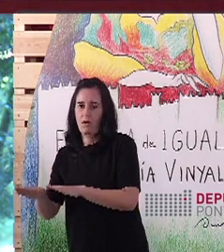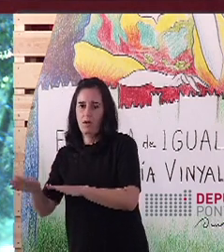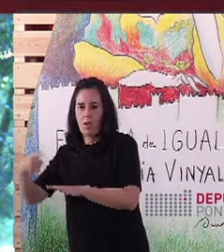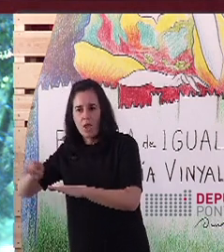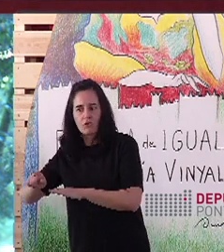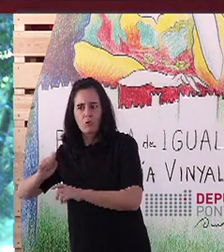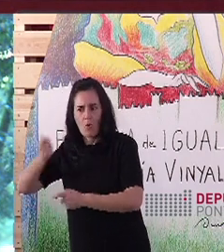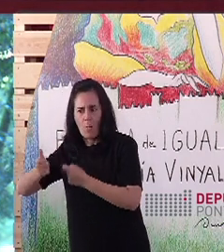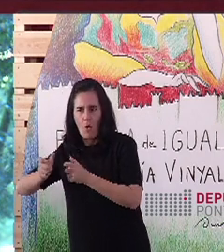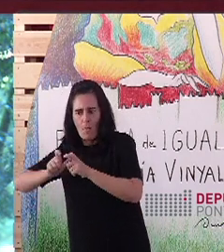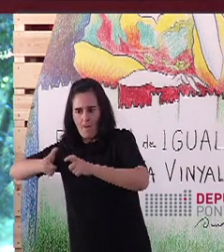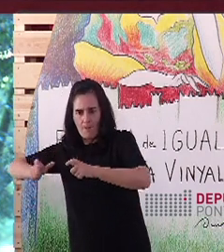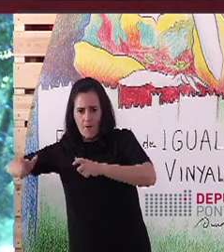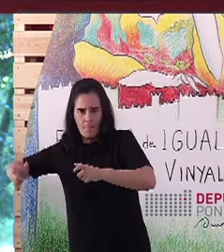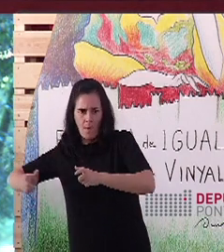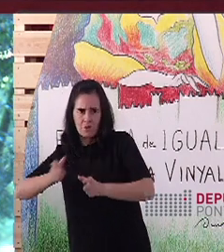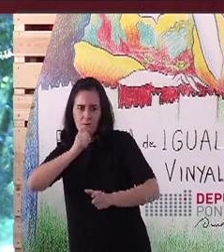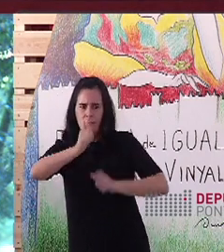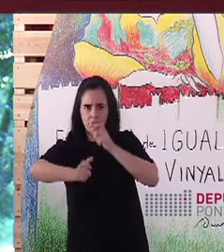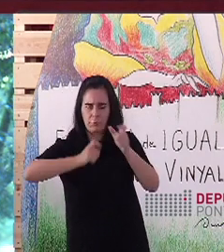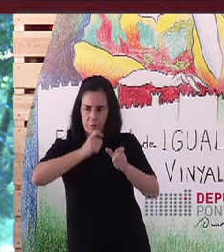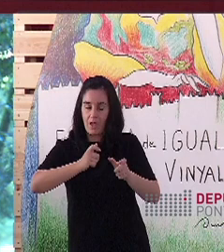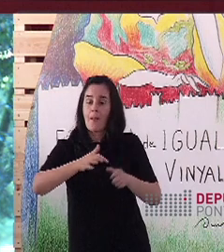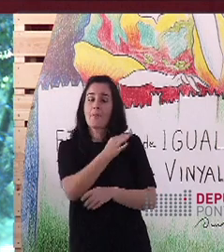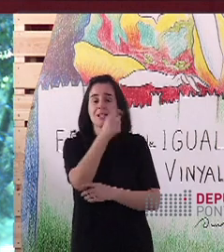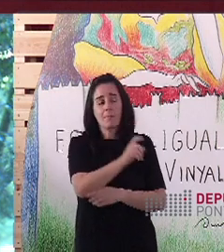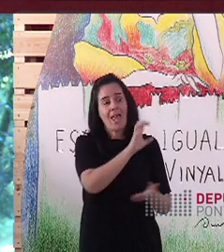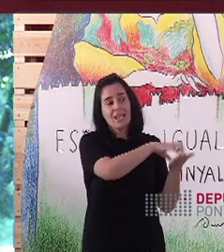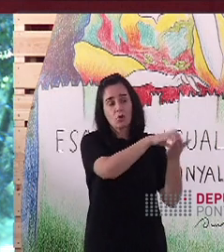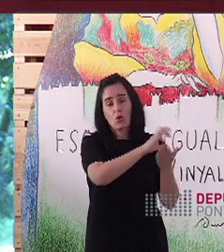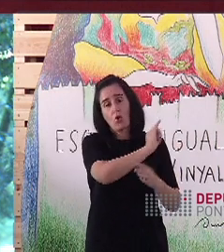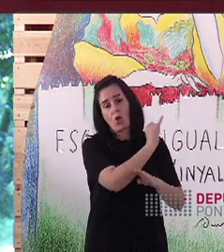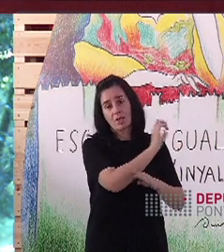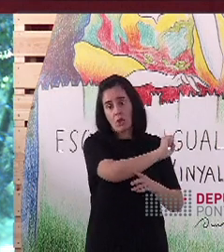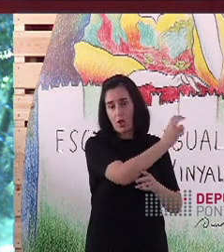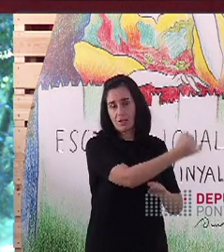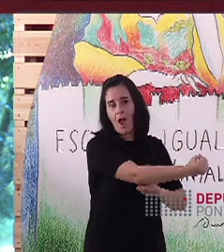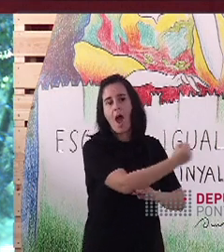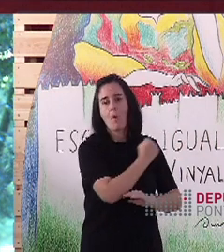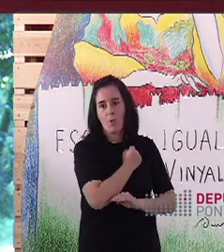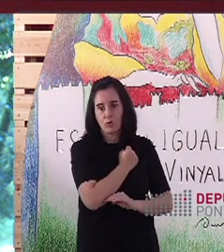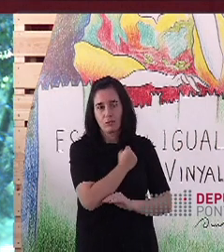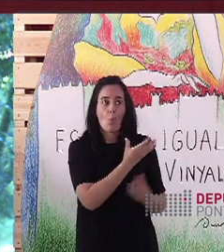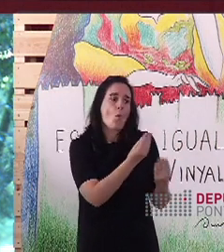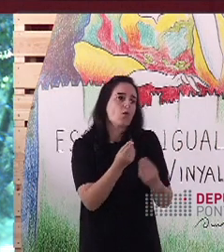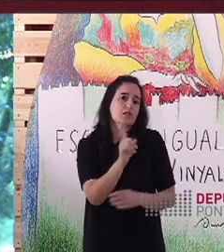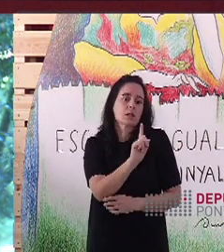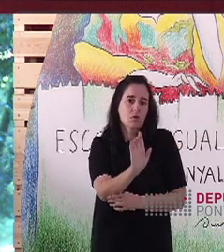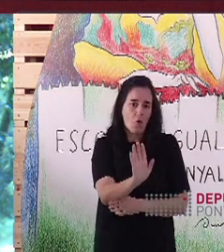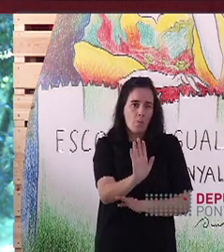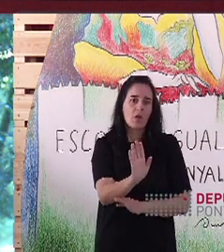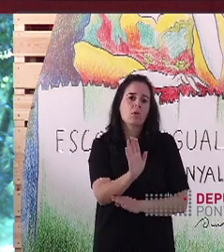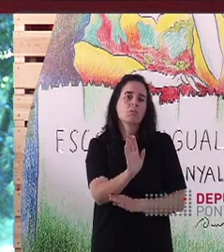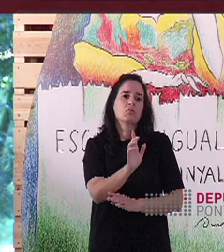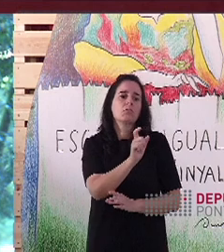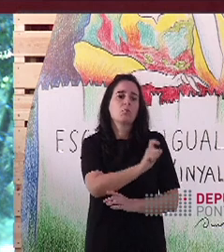contado indudablemente con apoyos, algunos apoyos institucionales. Tengo que decir que no han sido muchos, pero tengo que decir que las